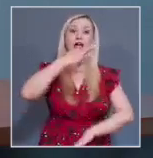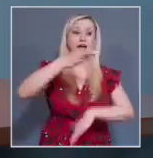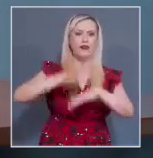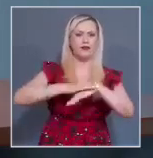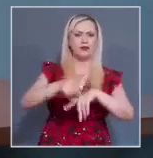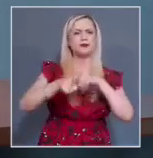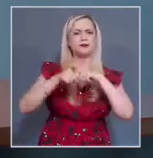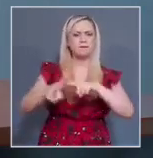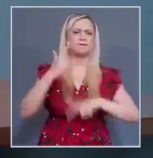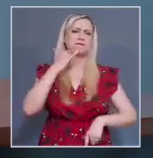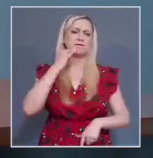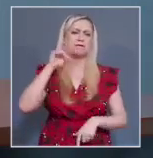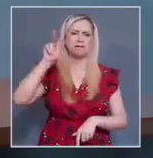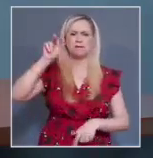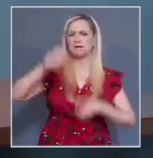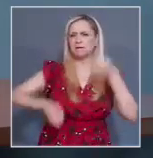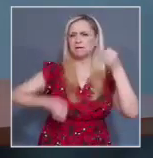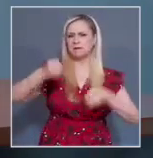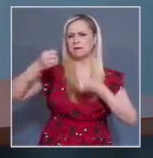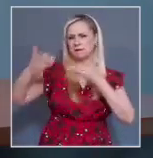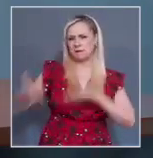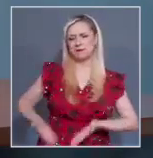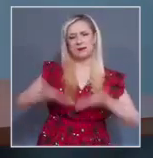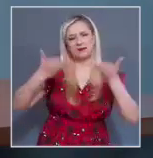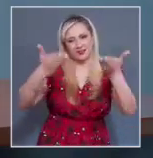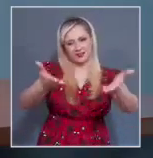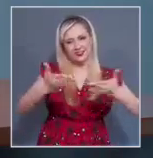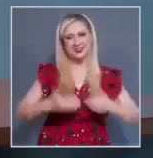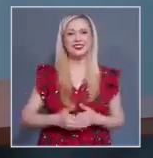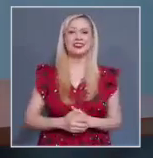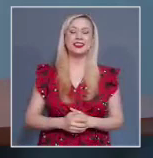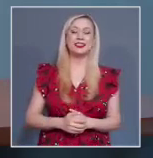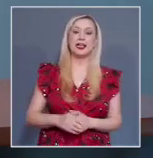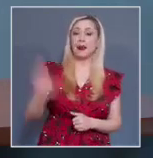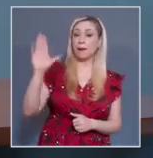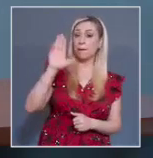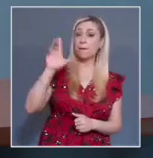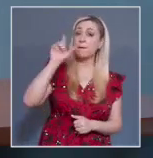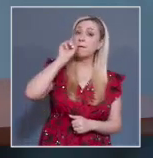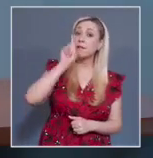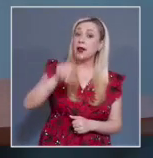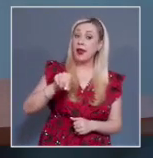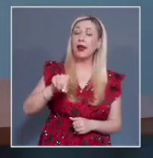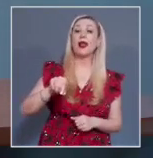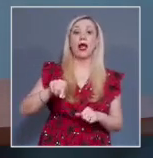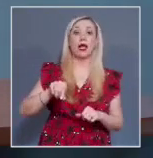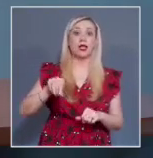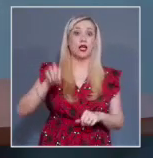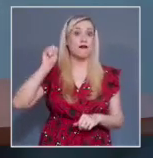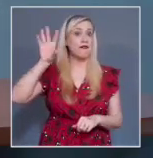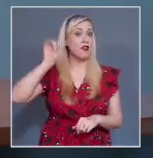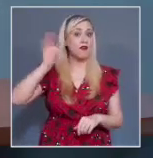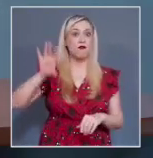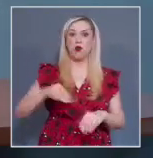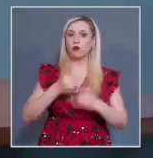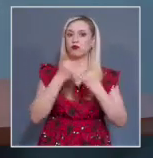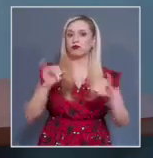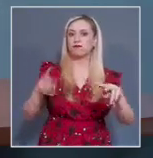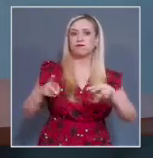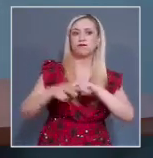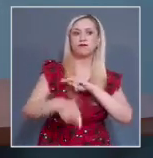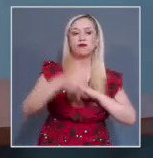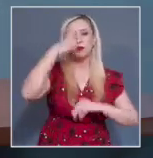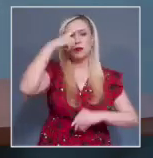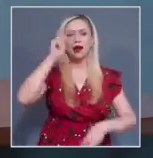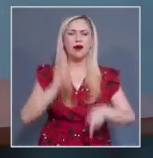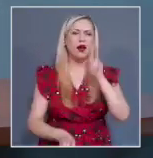la señal del canal del Poder Judicial de la Federación. Este miércoles no se pierda la transmisión en vivo de la inauguración de los diálogos sobre la ética